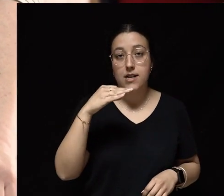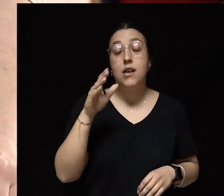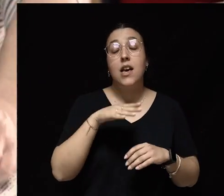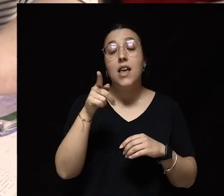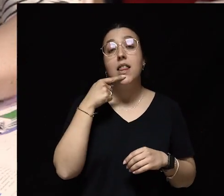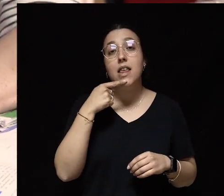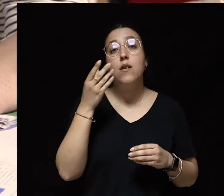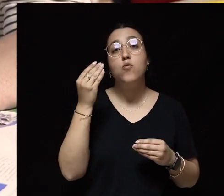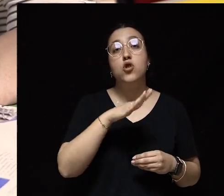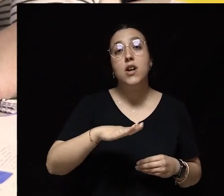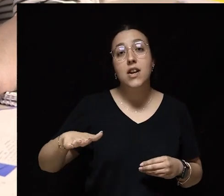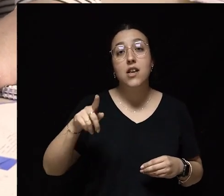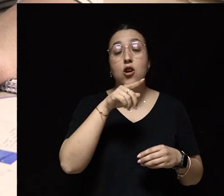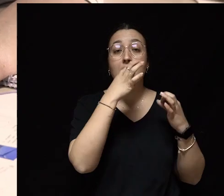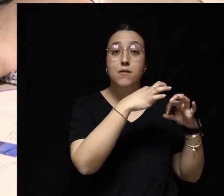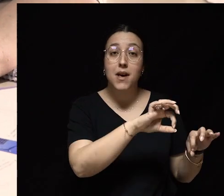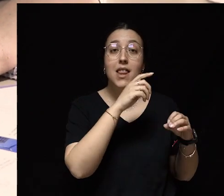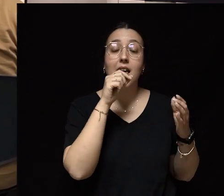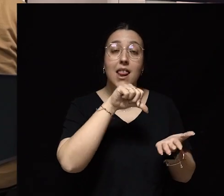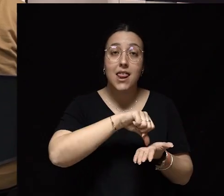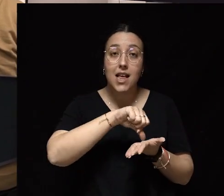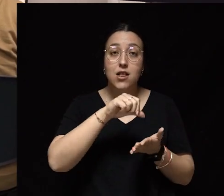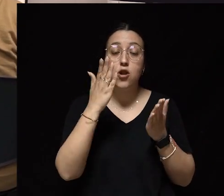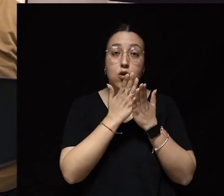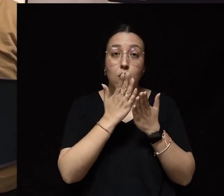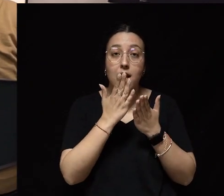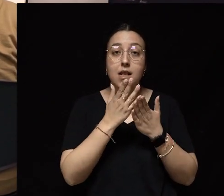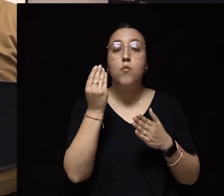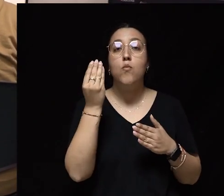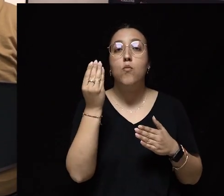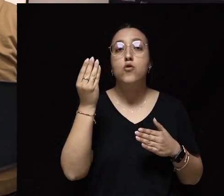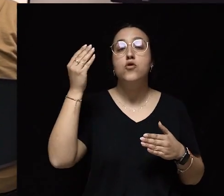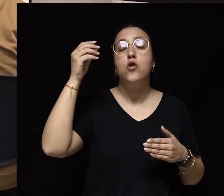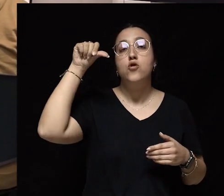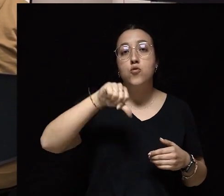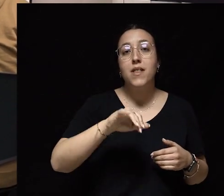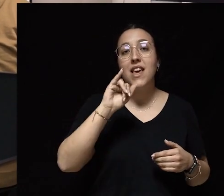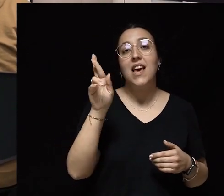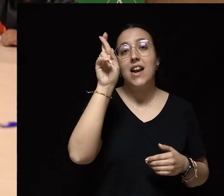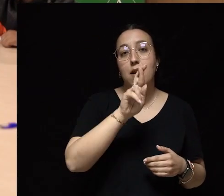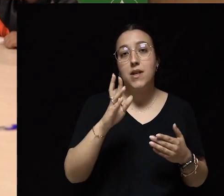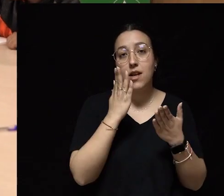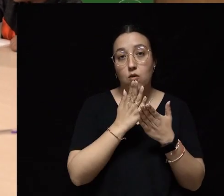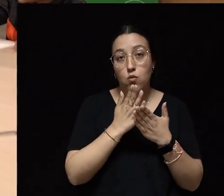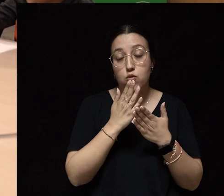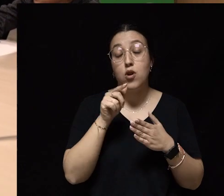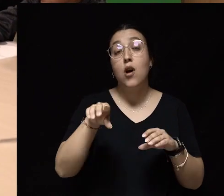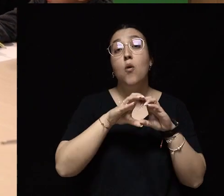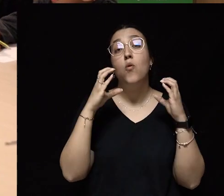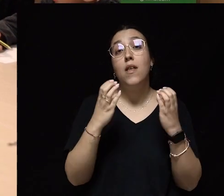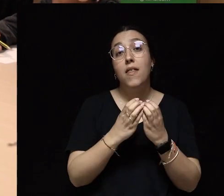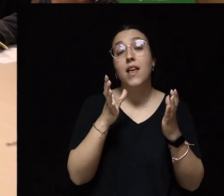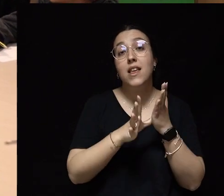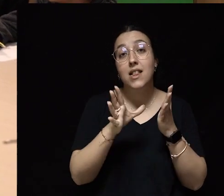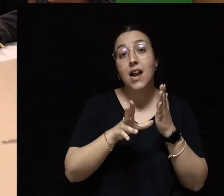lo que atañe al colectivo gitano, las familias sobre las que se actúa a nivel educativo en la comunidad gitana tienen